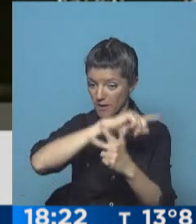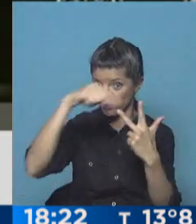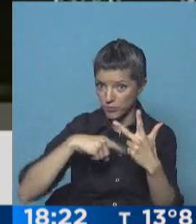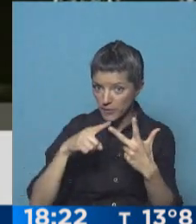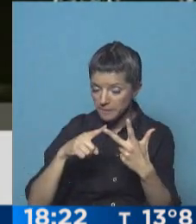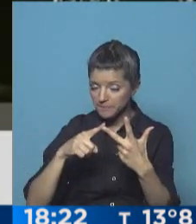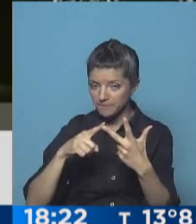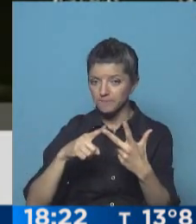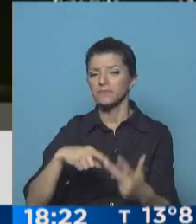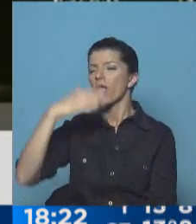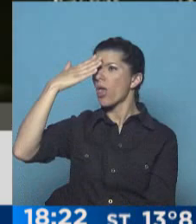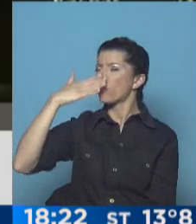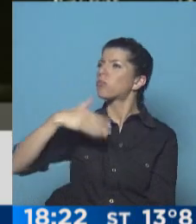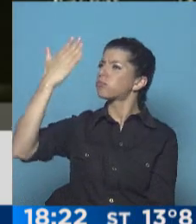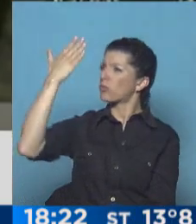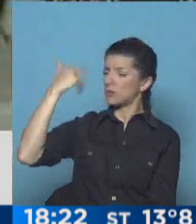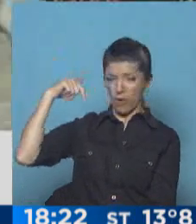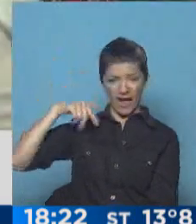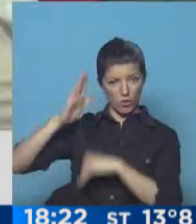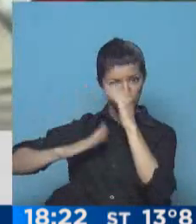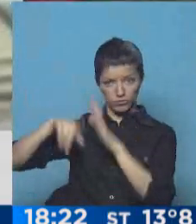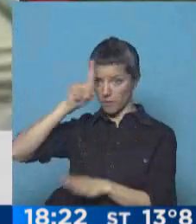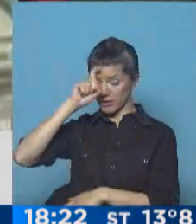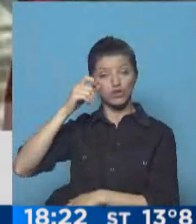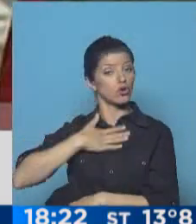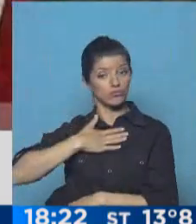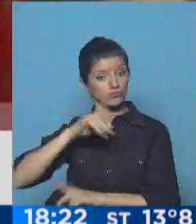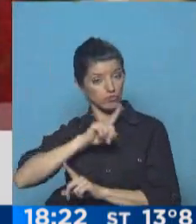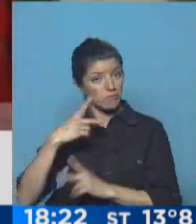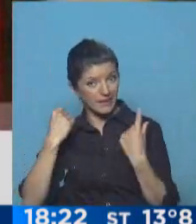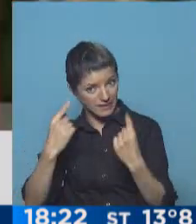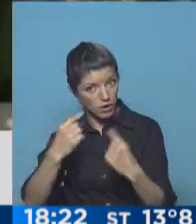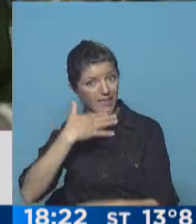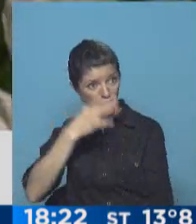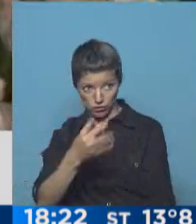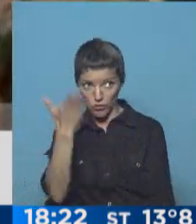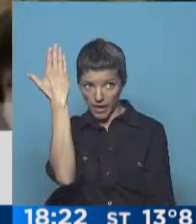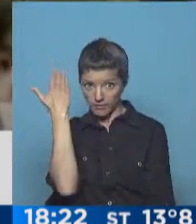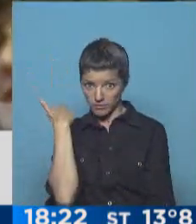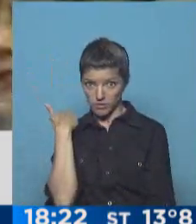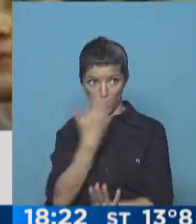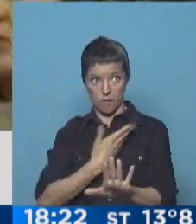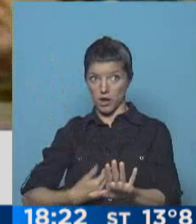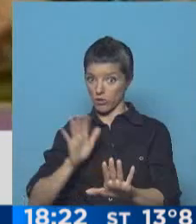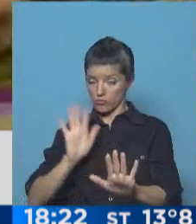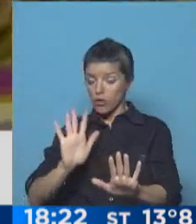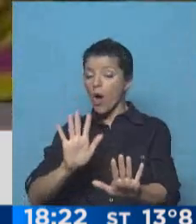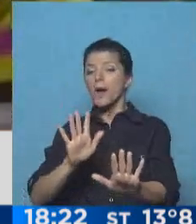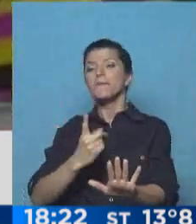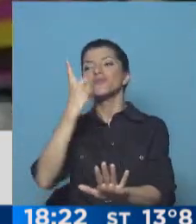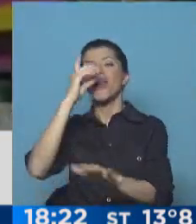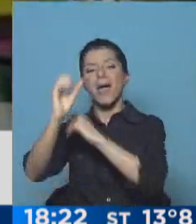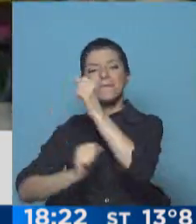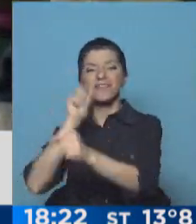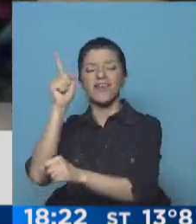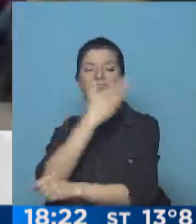se construyeron hospitales, y no estoy criticando la decisión del gobierno de aquel momento, pero se había tenido que vender una empresa del